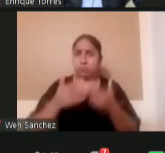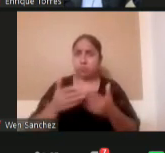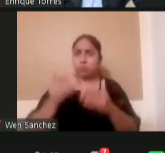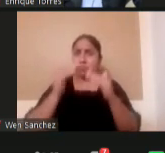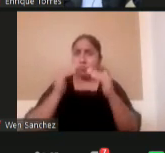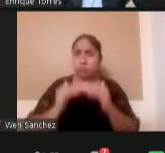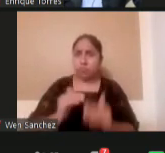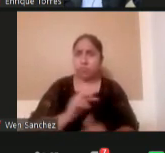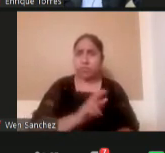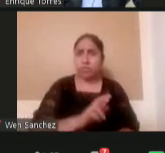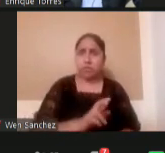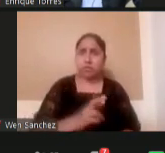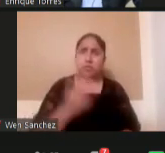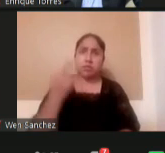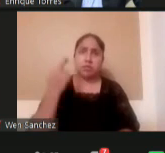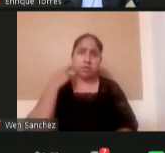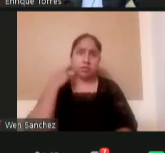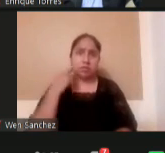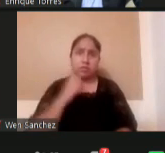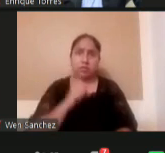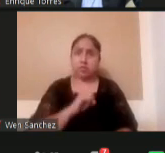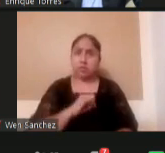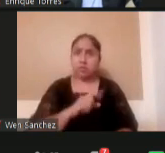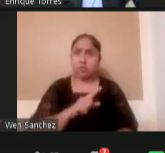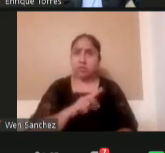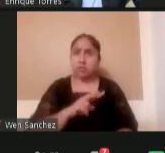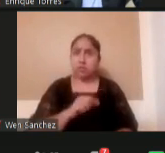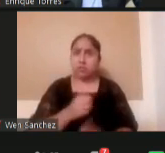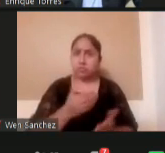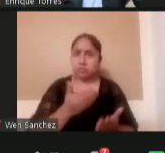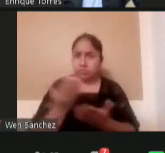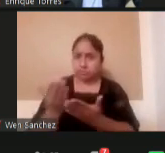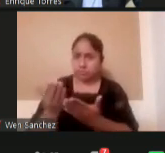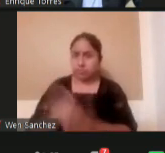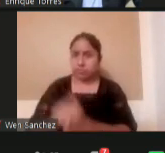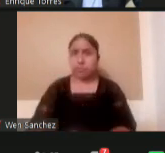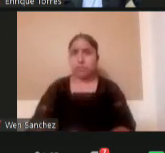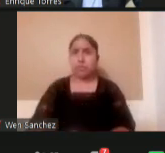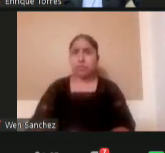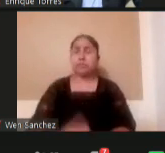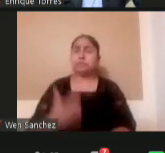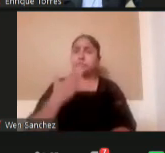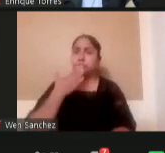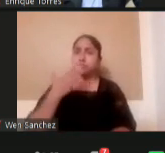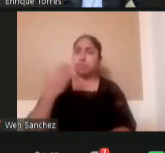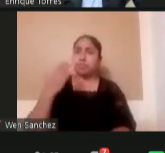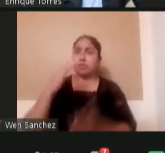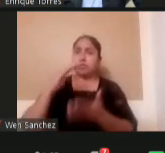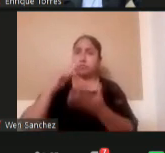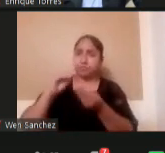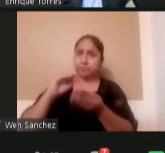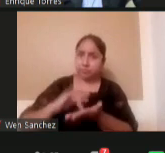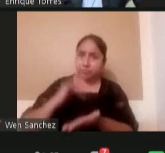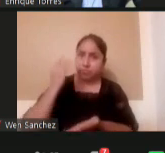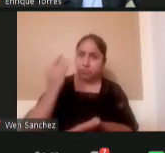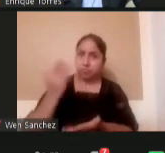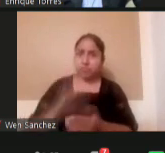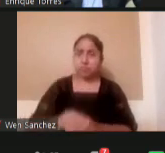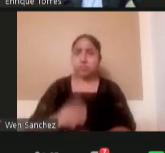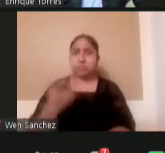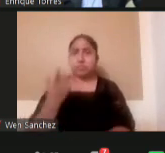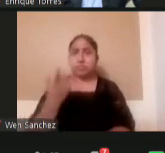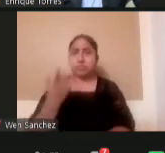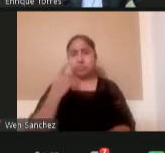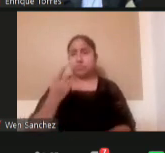usted, regidor Silva. Perla, sí. Adelante, la escuchamos. Perdón, presidente, muchas gracias de nuevo. Y bueno, un dato que yo creo